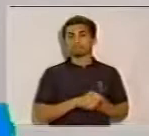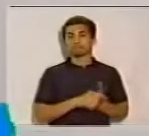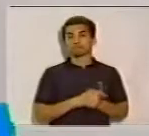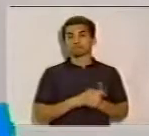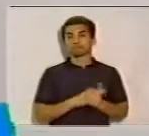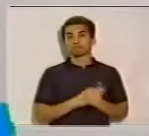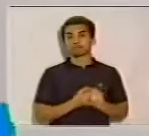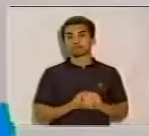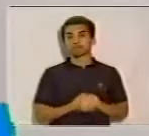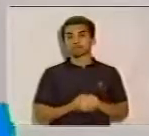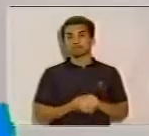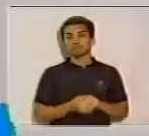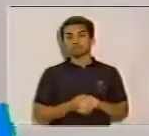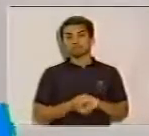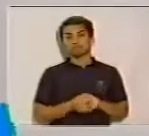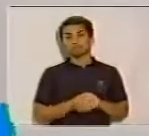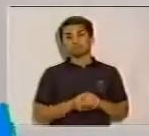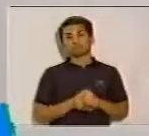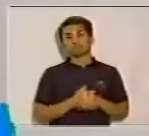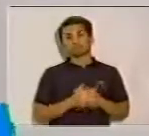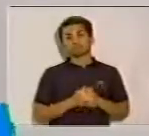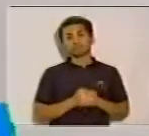¿Será que se visualiza